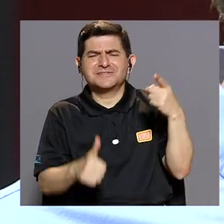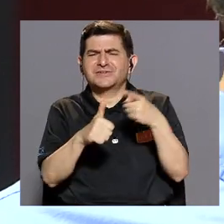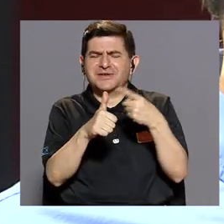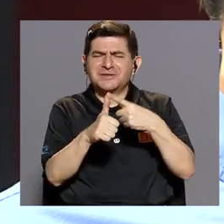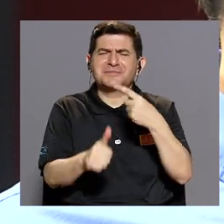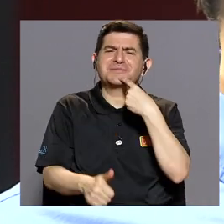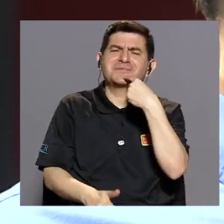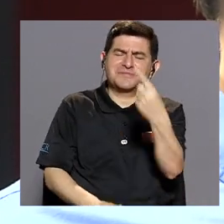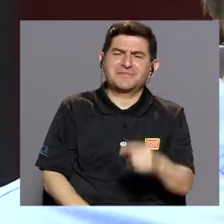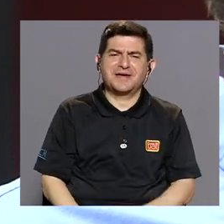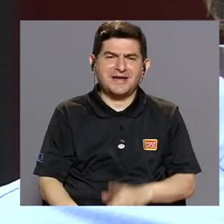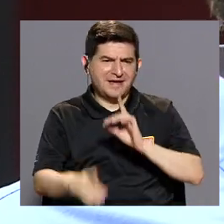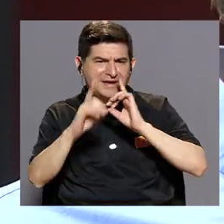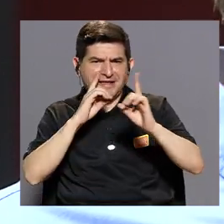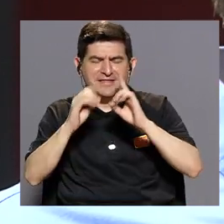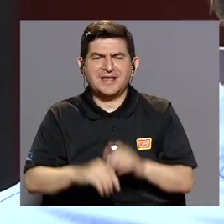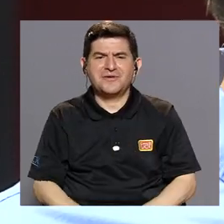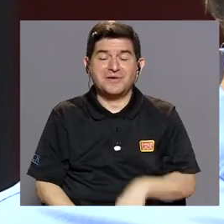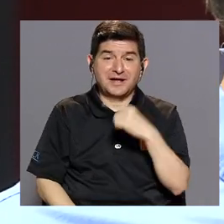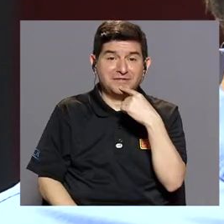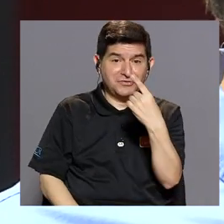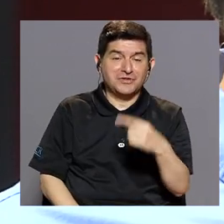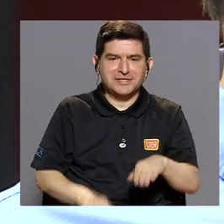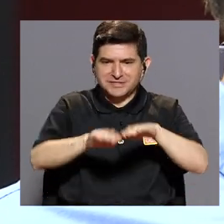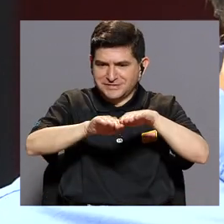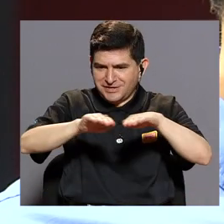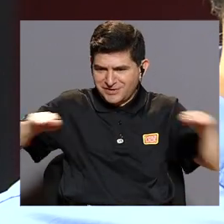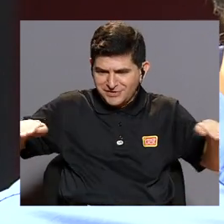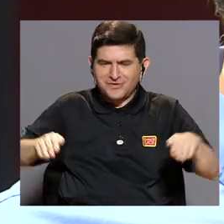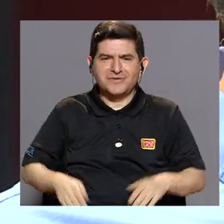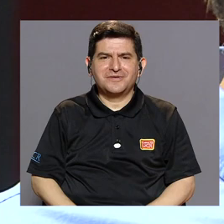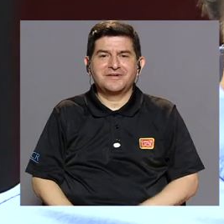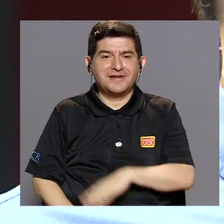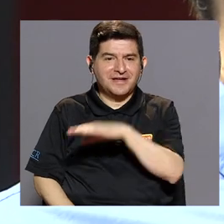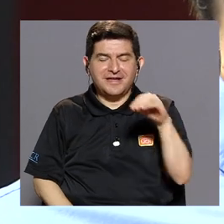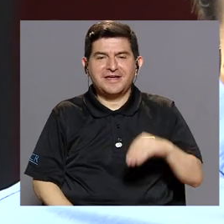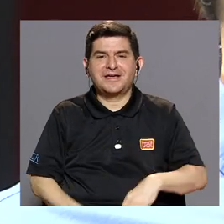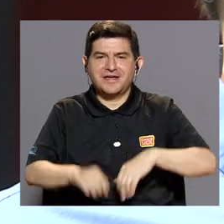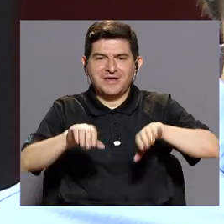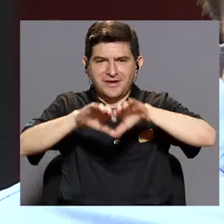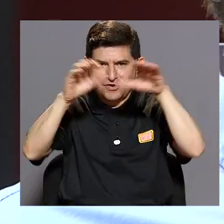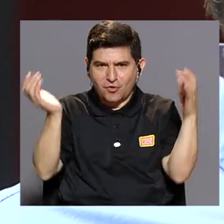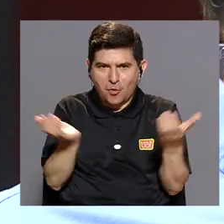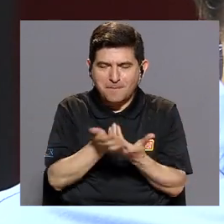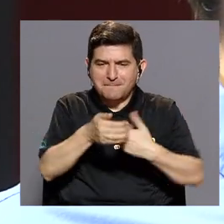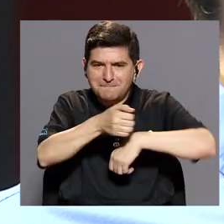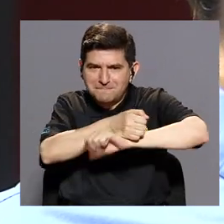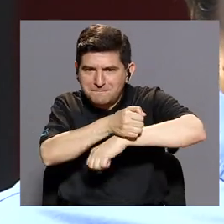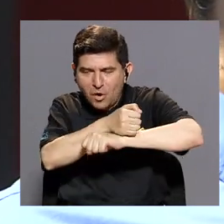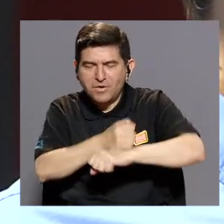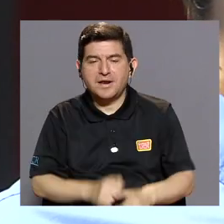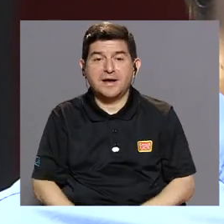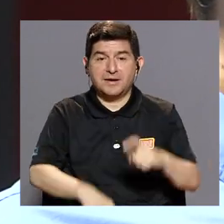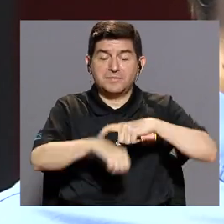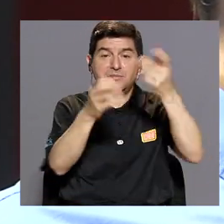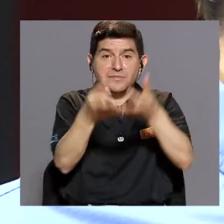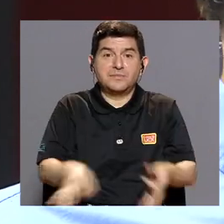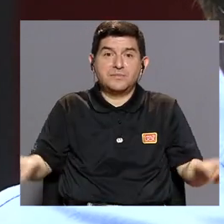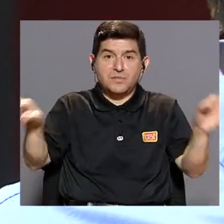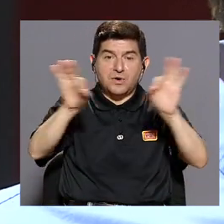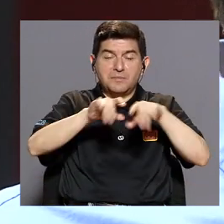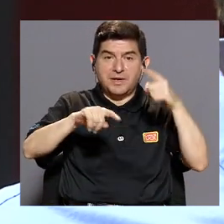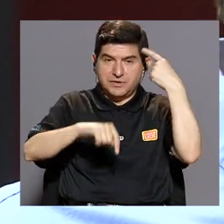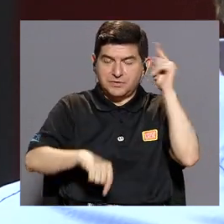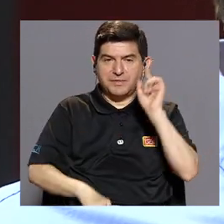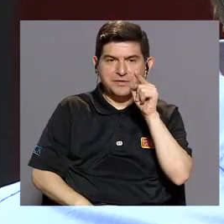primera suya, dialogando con el cemento, me decía usted, y con la bola de fútbol, porque casualmente era un momento muy importante para usted,